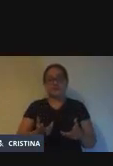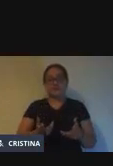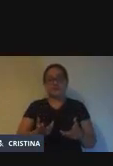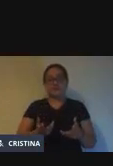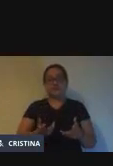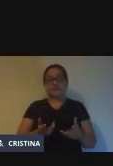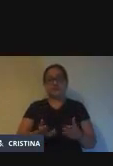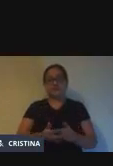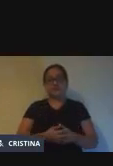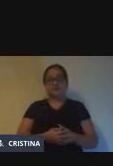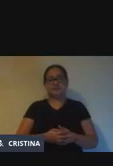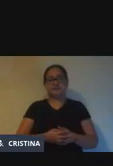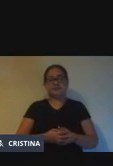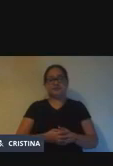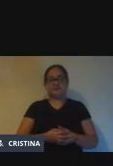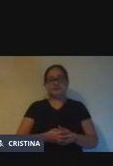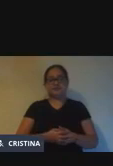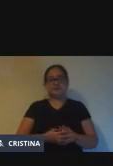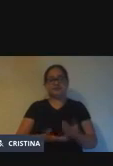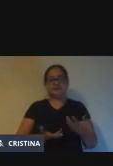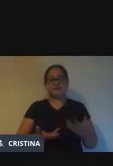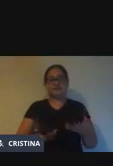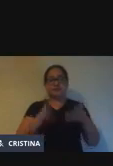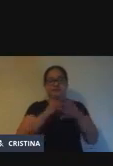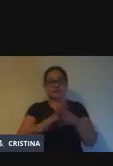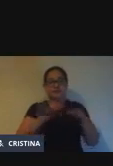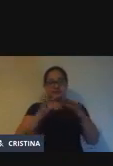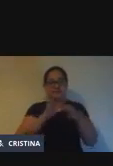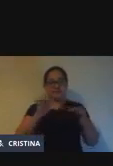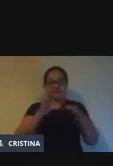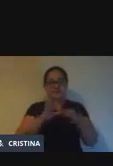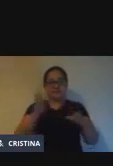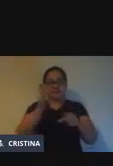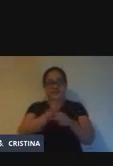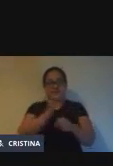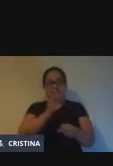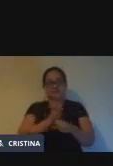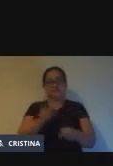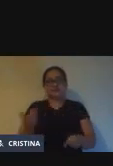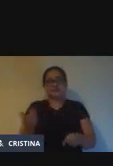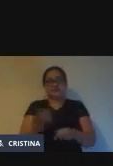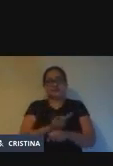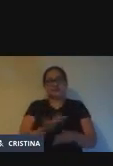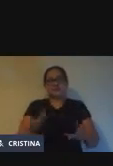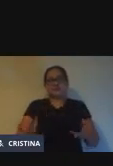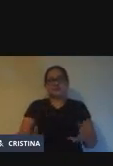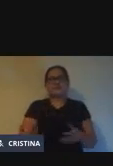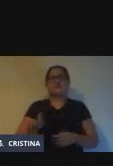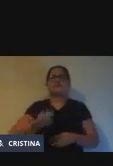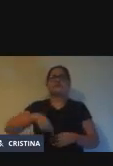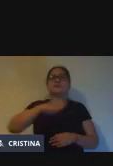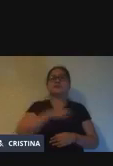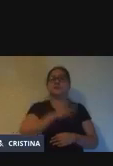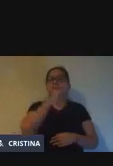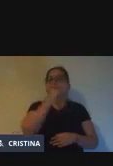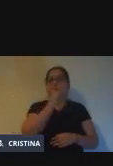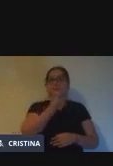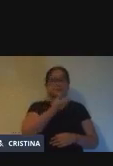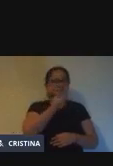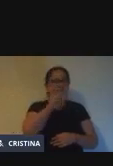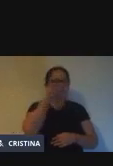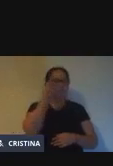de identificar en ese momento y poderlo decir. No lo vamos a decir